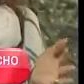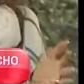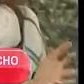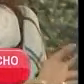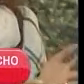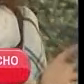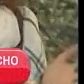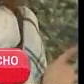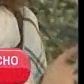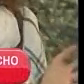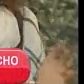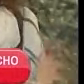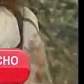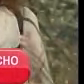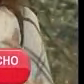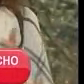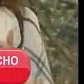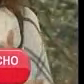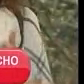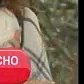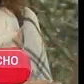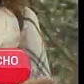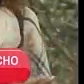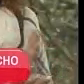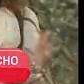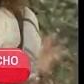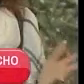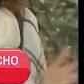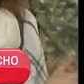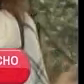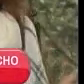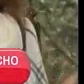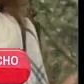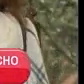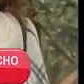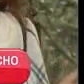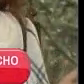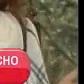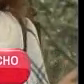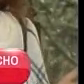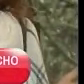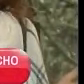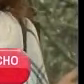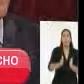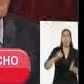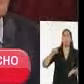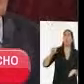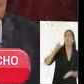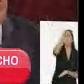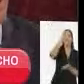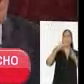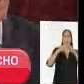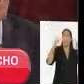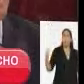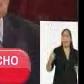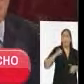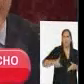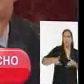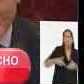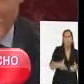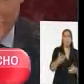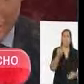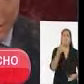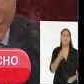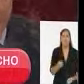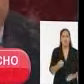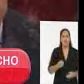durísimo, digamos, se le complica mucho la segunda mitad de mandato si no gana. Miren, Cristina perdió en el 2009 y en el 2011 ganó con el 54%. En